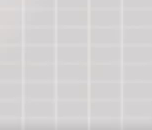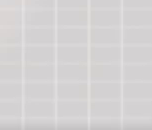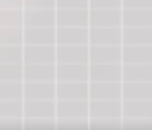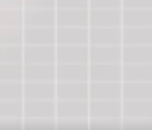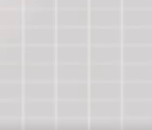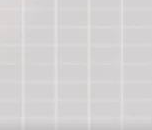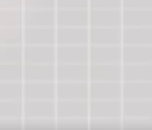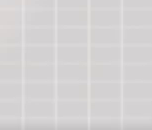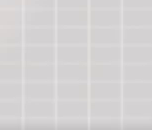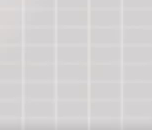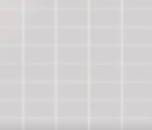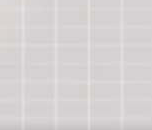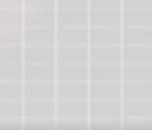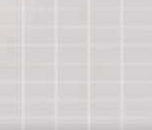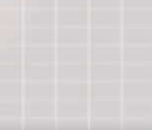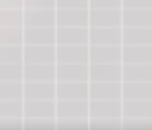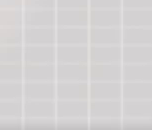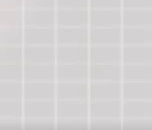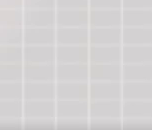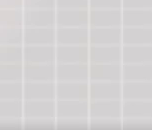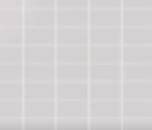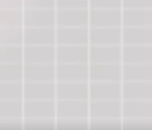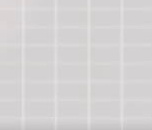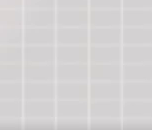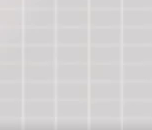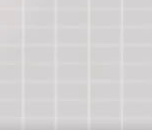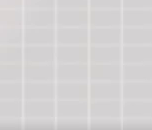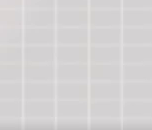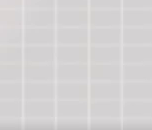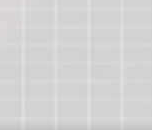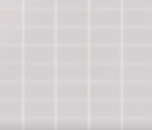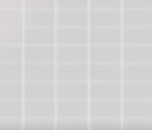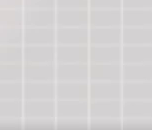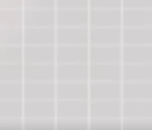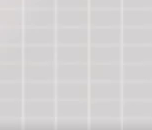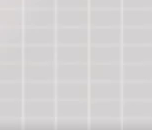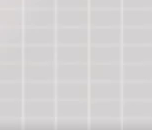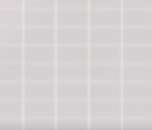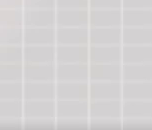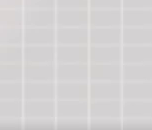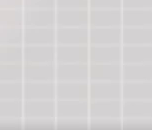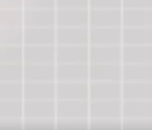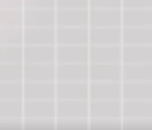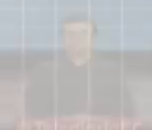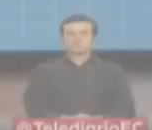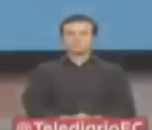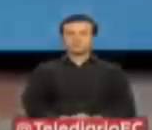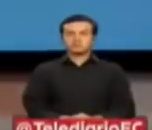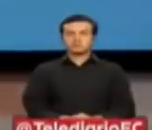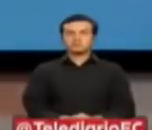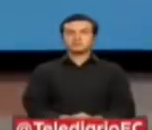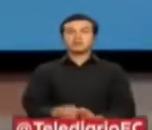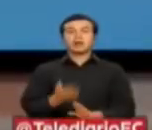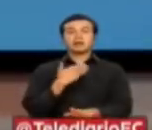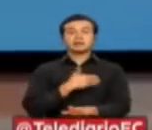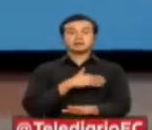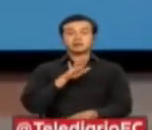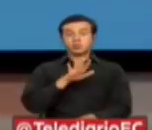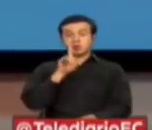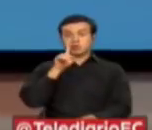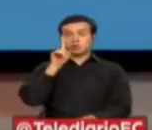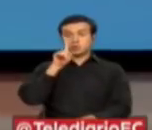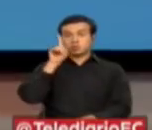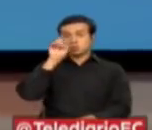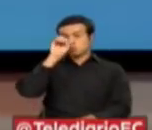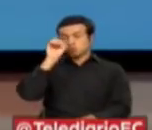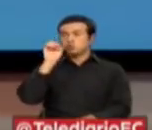decir, Quito está un poco más plegado a la palabra del presidente Moreno. ¿Qué pasó respecto al mes pasado? El mes pasado era el 51% que decía que sí creía y